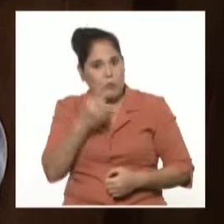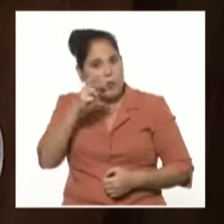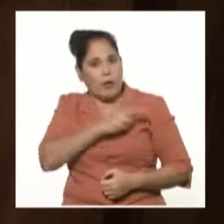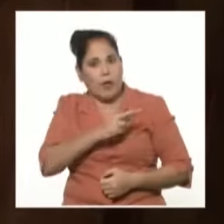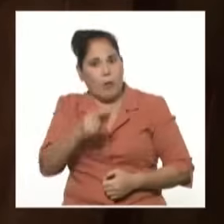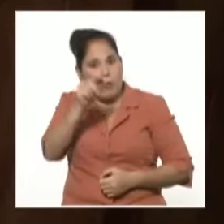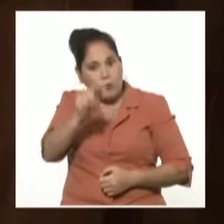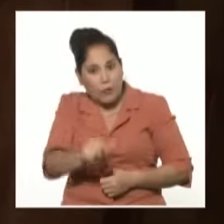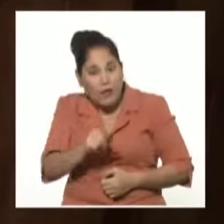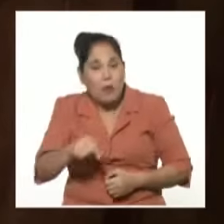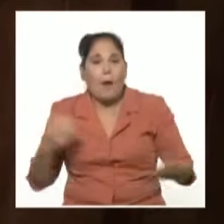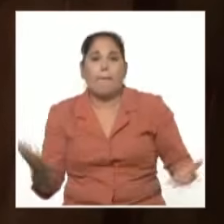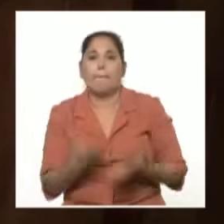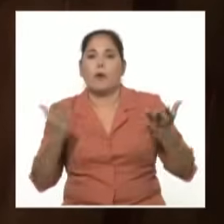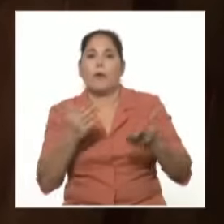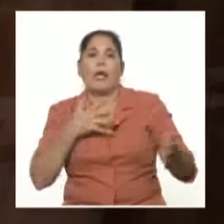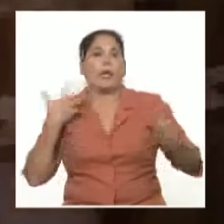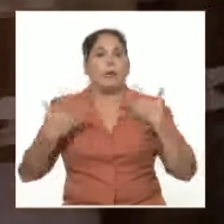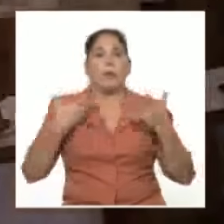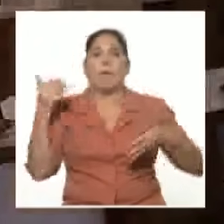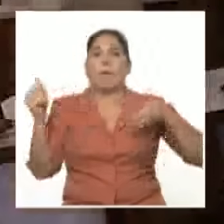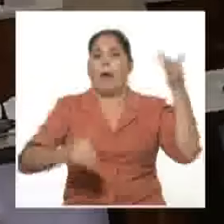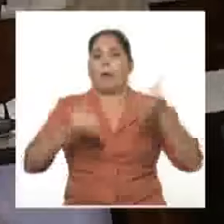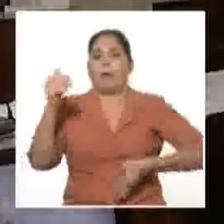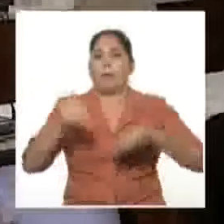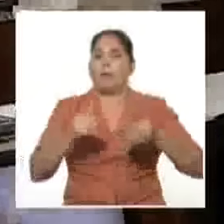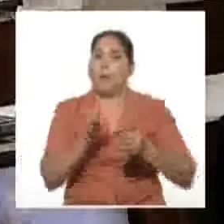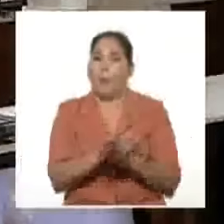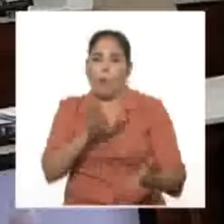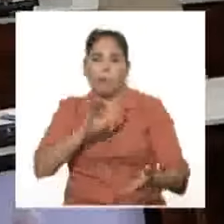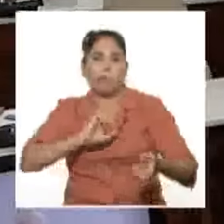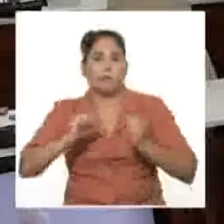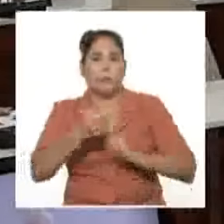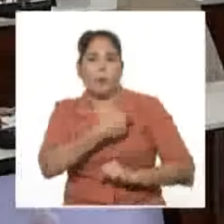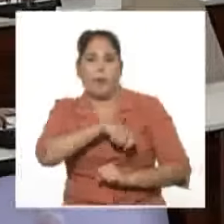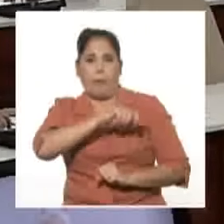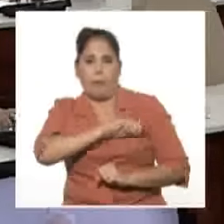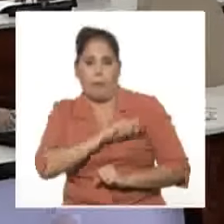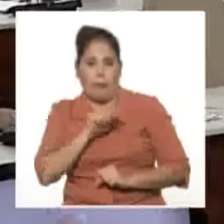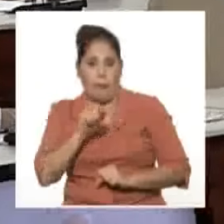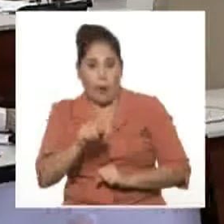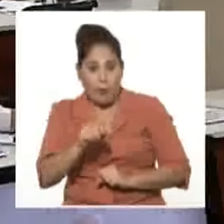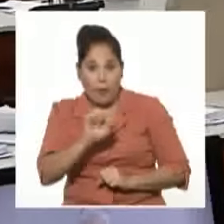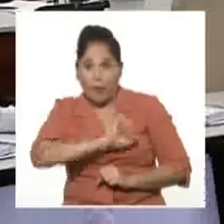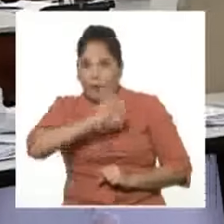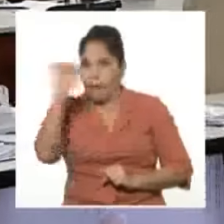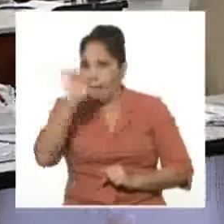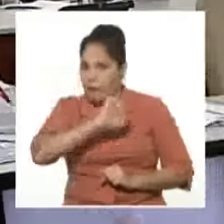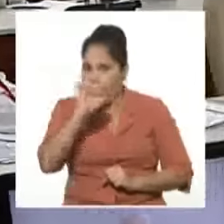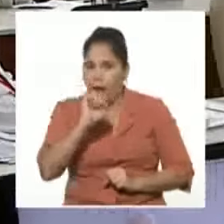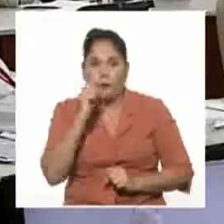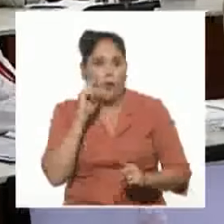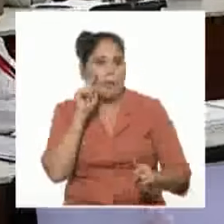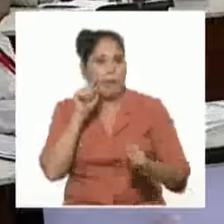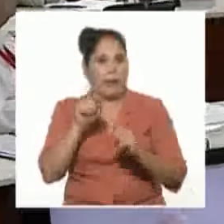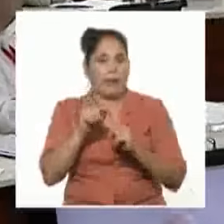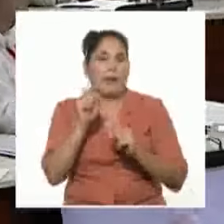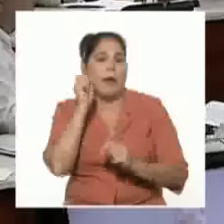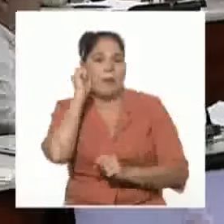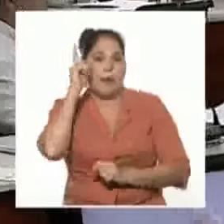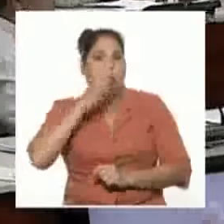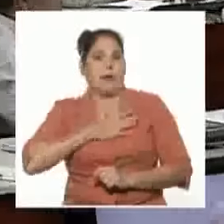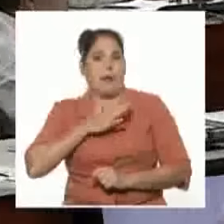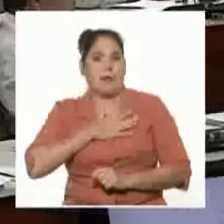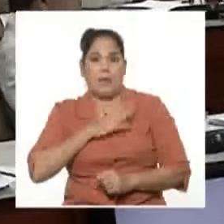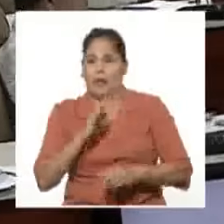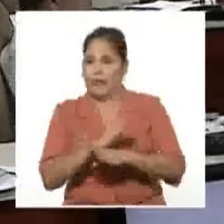sigue siendo promover y estimular la participación y el control popular, destacando y extendiendo las experiencias enaltecedoras que